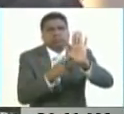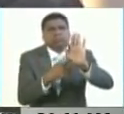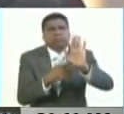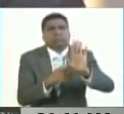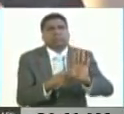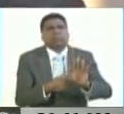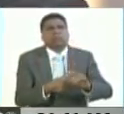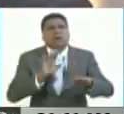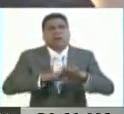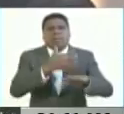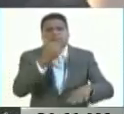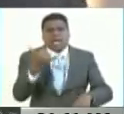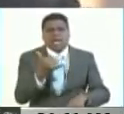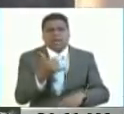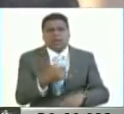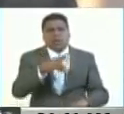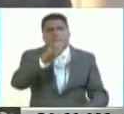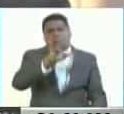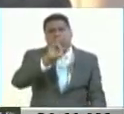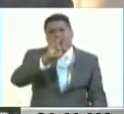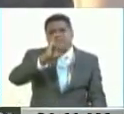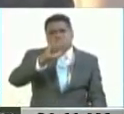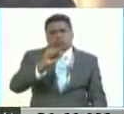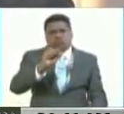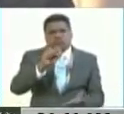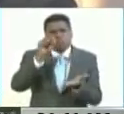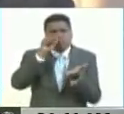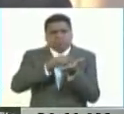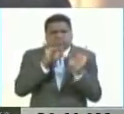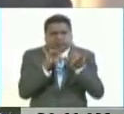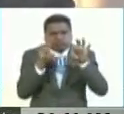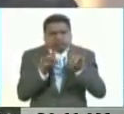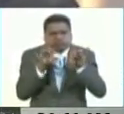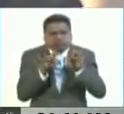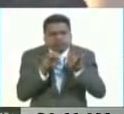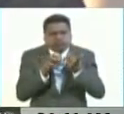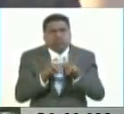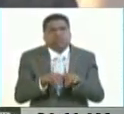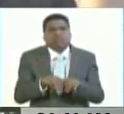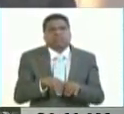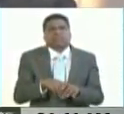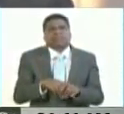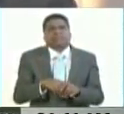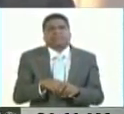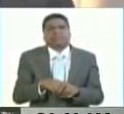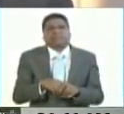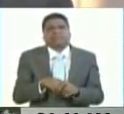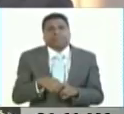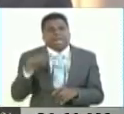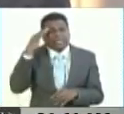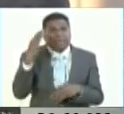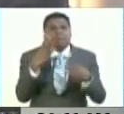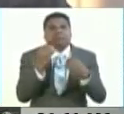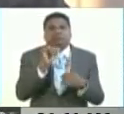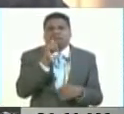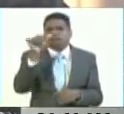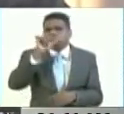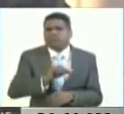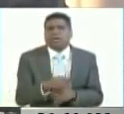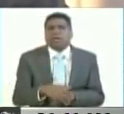porque ellos metieron un libro informático en Windows, por cierto, en esa plataforma que todos conocemos que sabe que tantos daños nos hace,